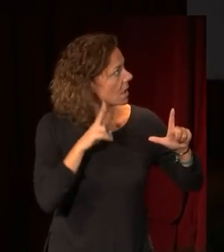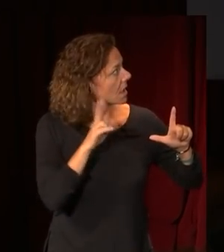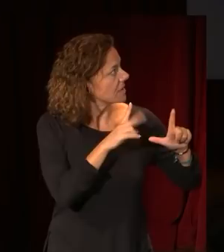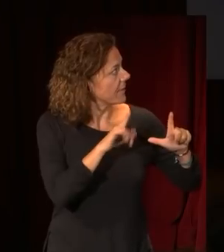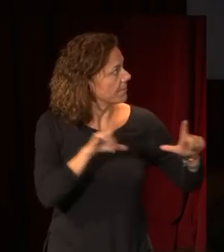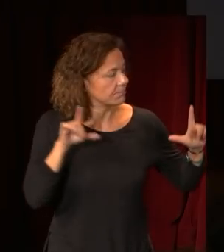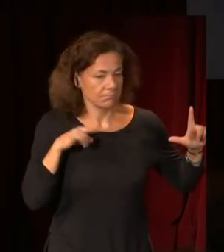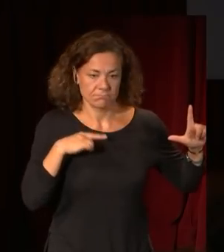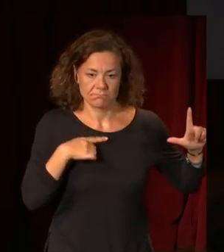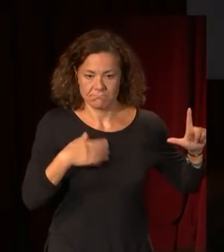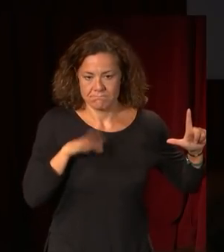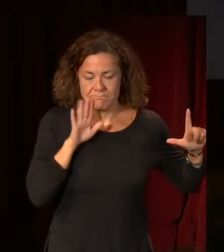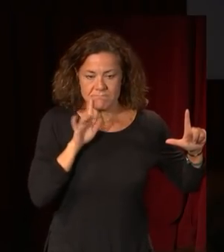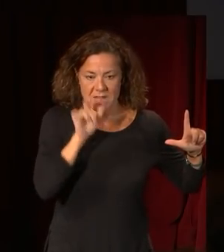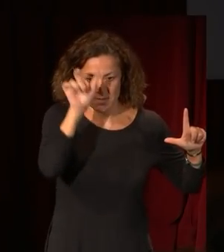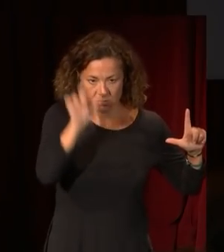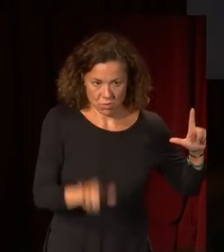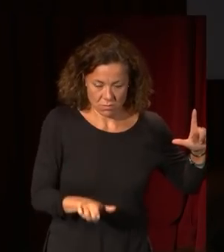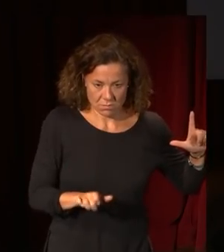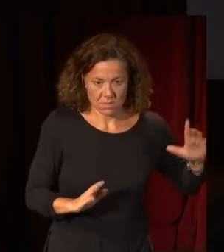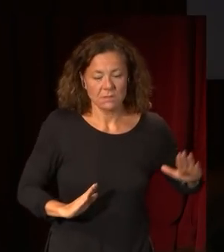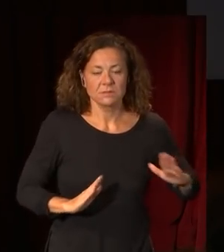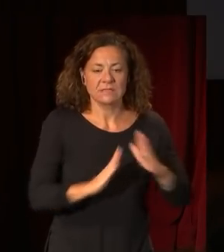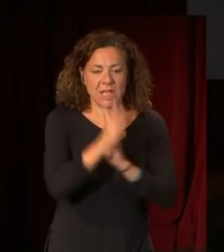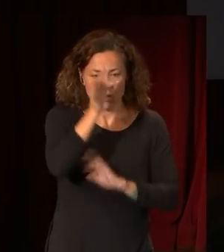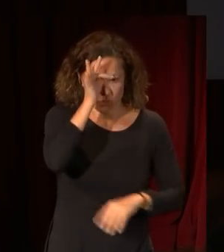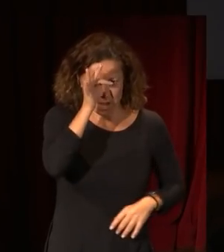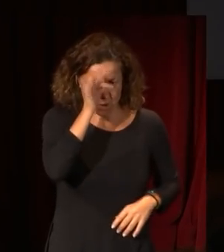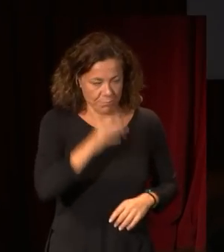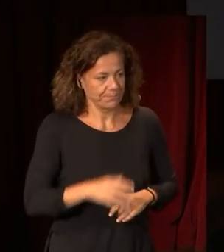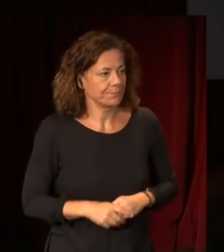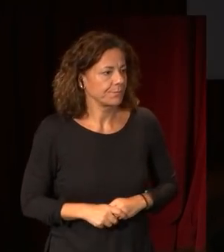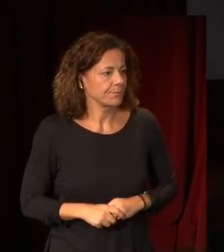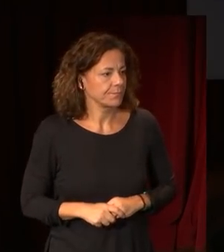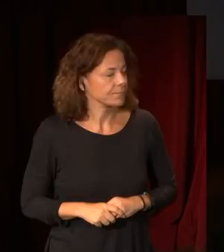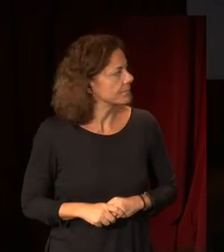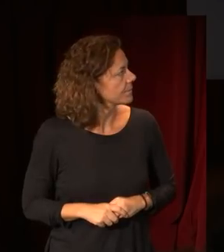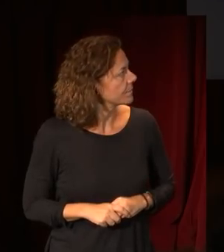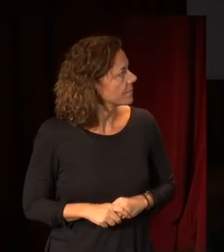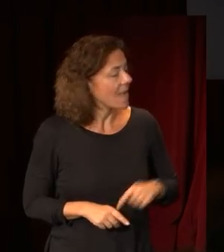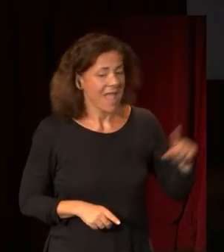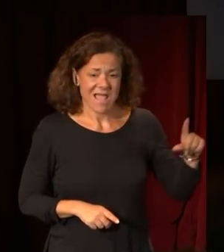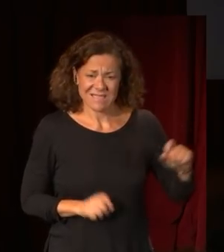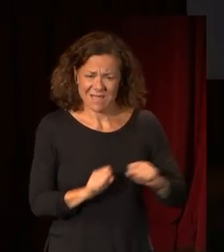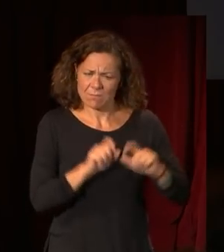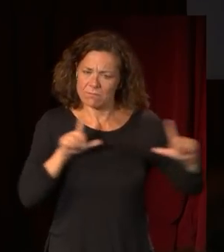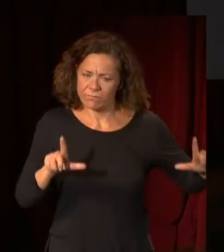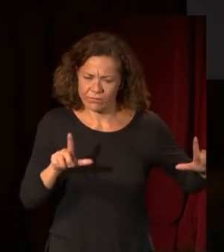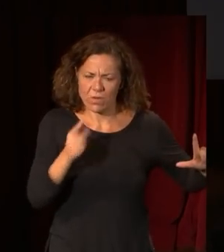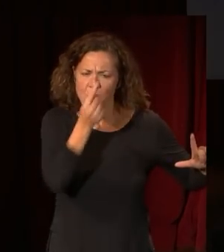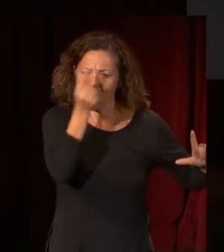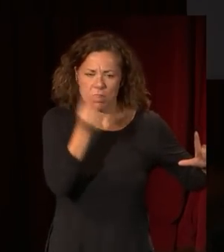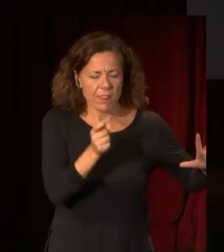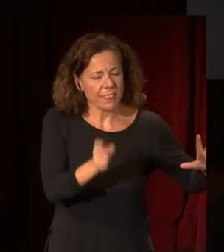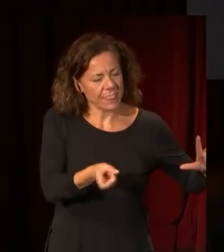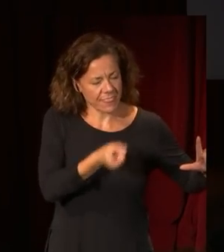la imagen del propio del propio santo domingo este fue un retablo complicado para bermejo